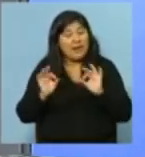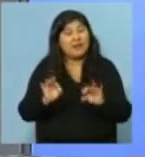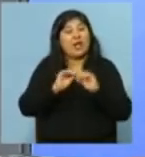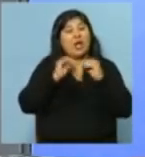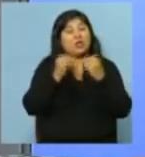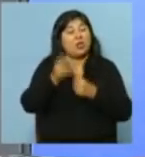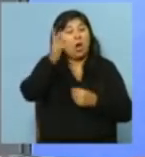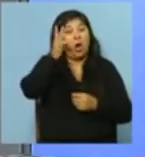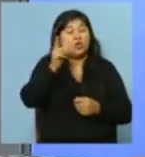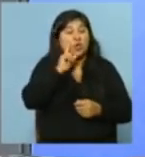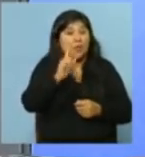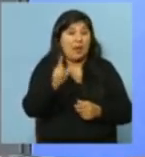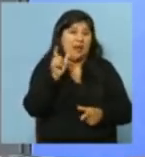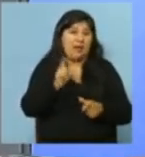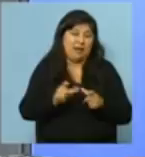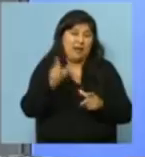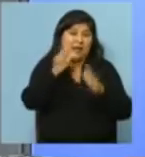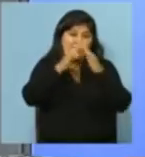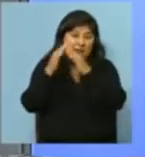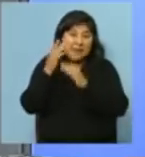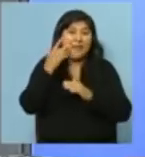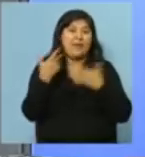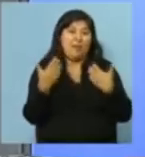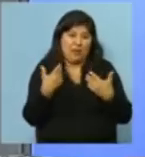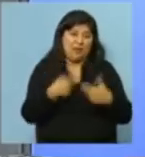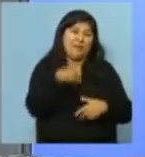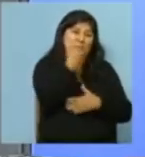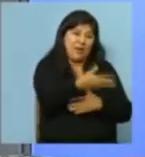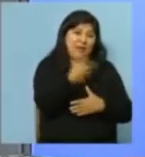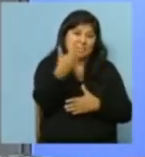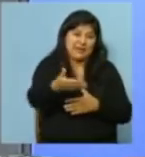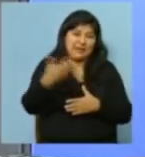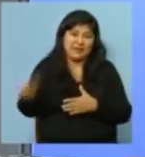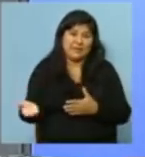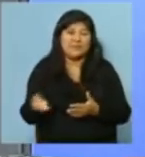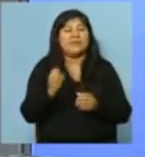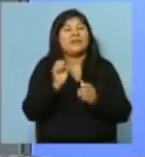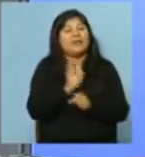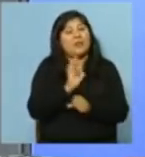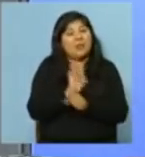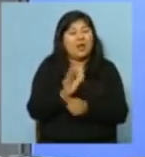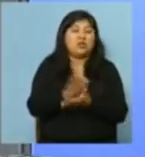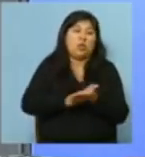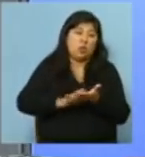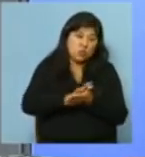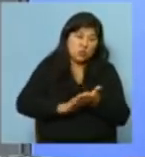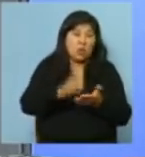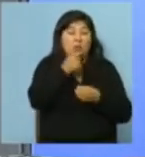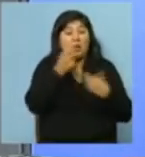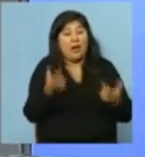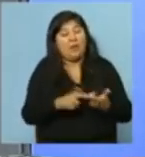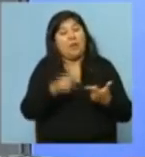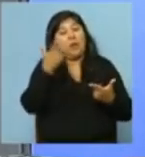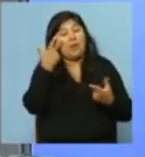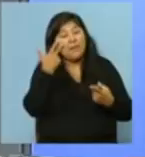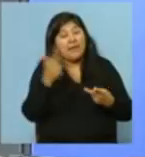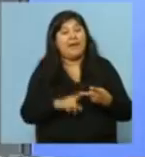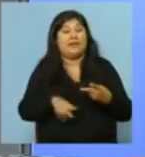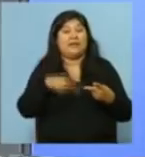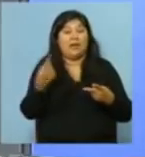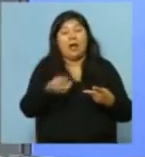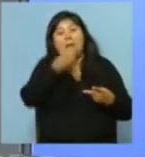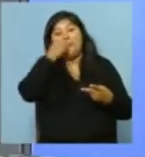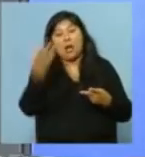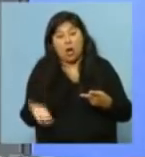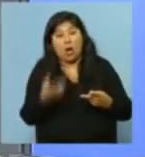habitacionales que vamos a estar entregando en estos 4 años de gestión soluciones habitacionales que tiene que ver con viviendas que tiene que ver con